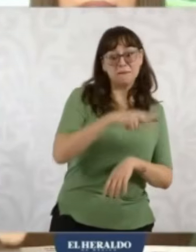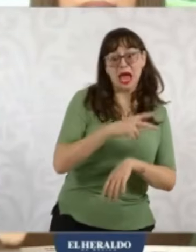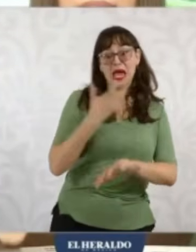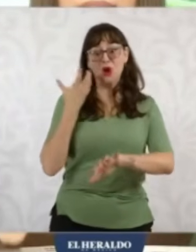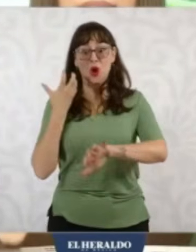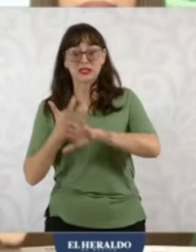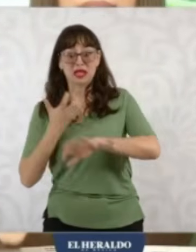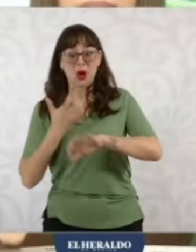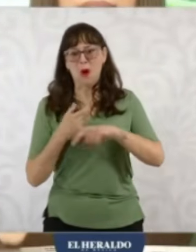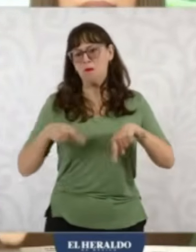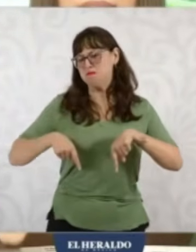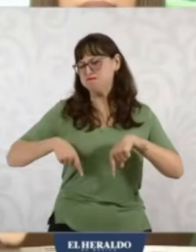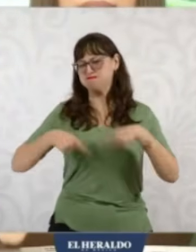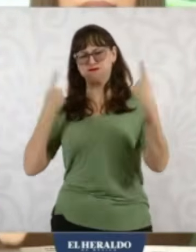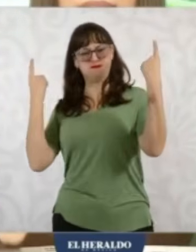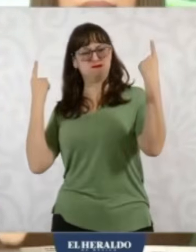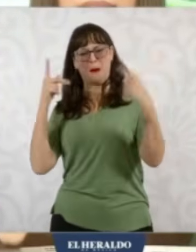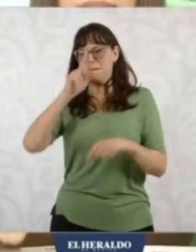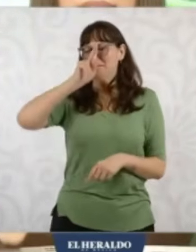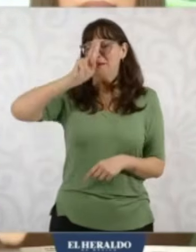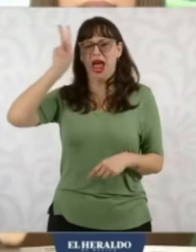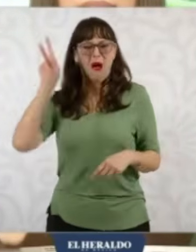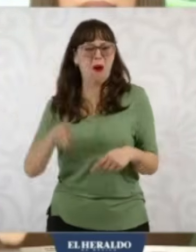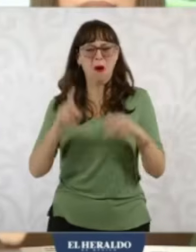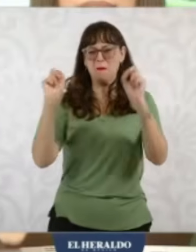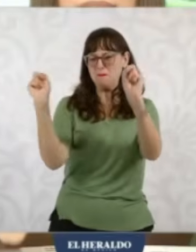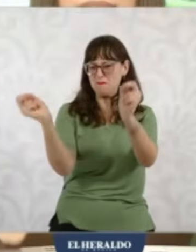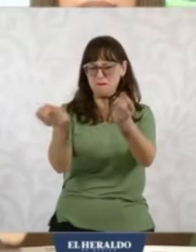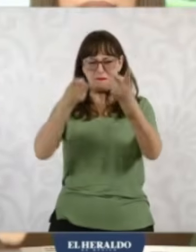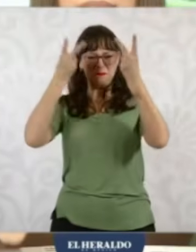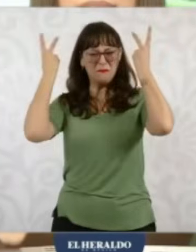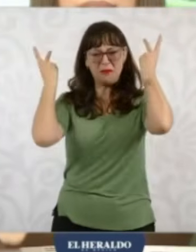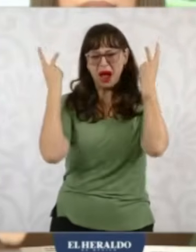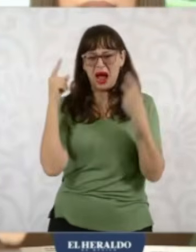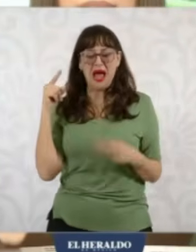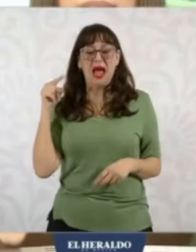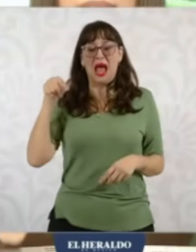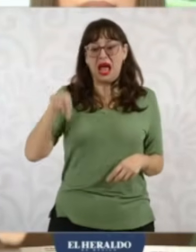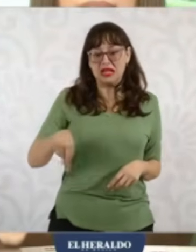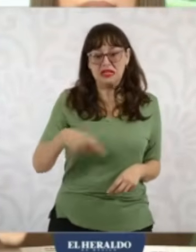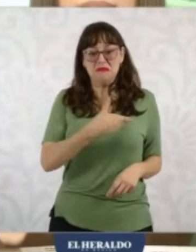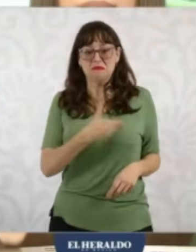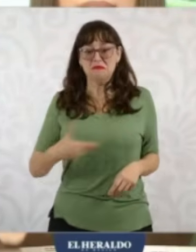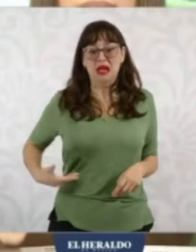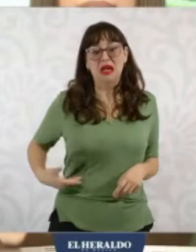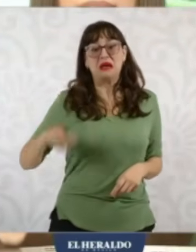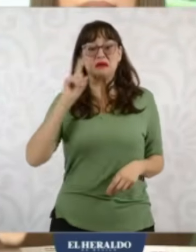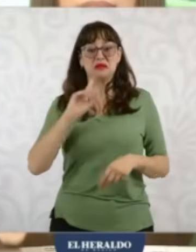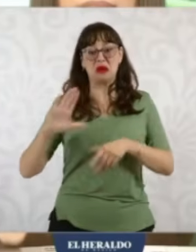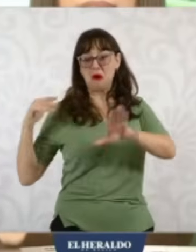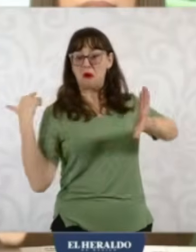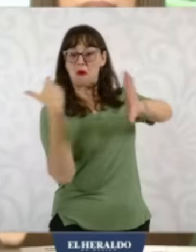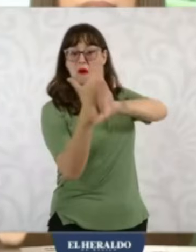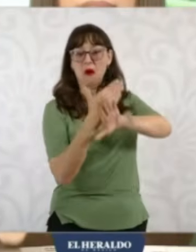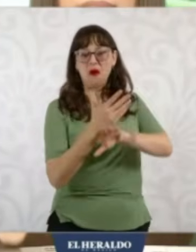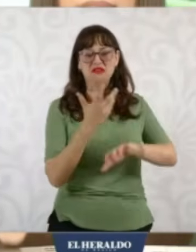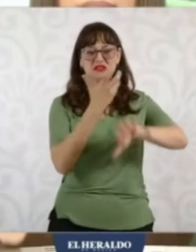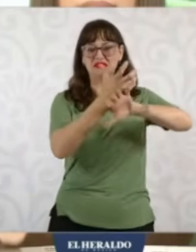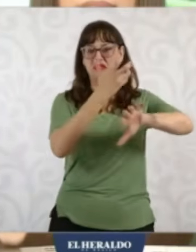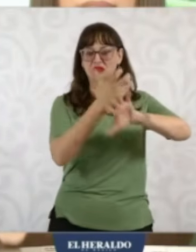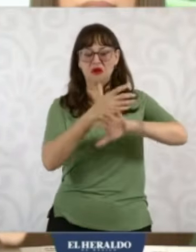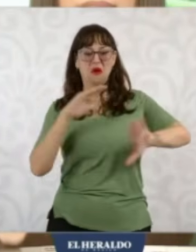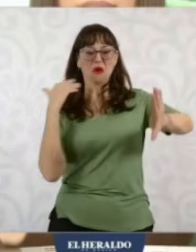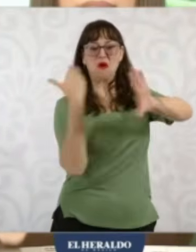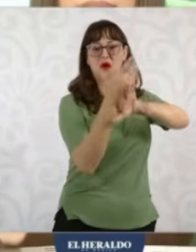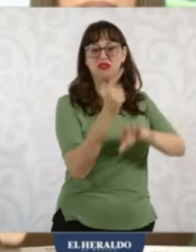a una etapa mucho más aguda con las acusaciones del Palacio contra el gobierno del presidente Trump. La relación